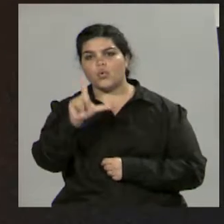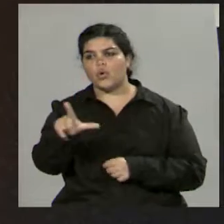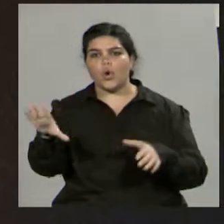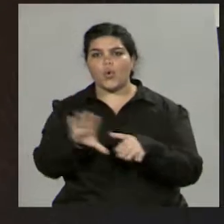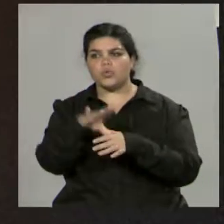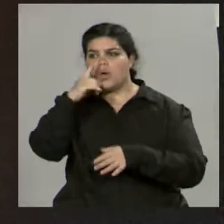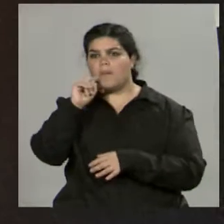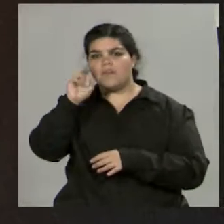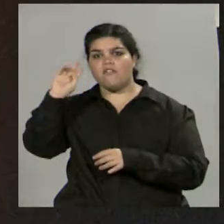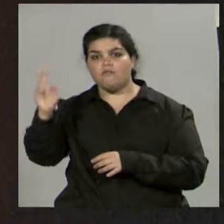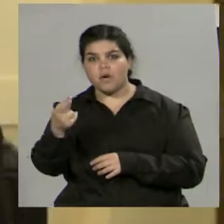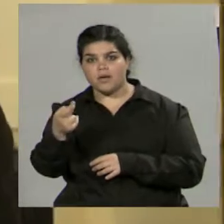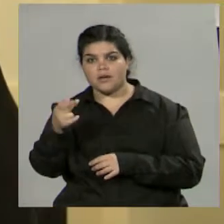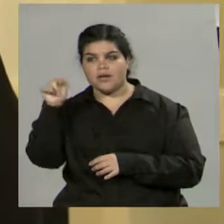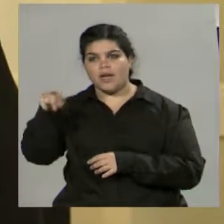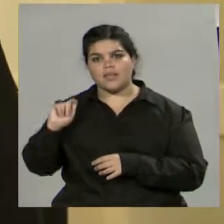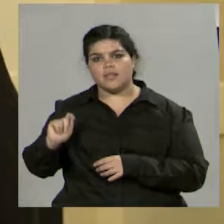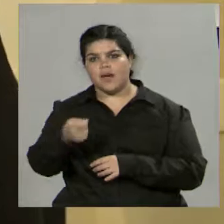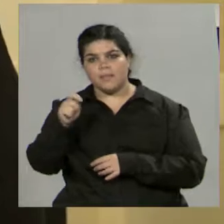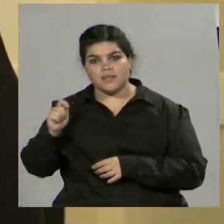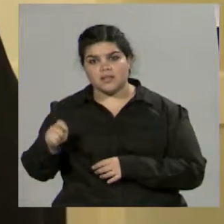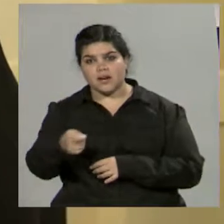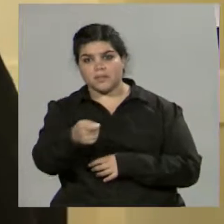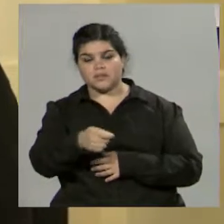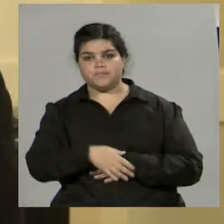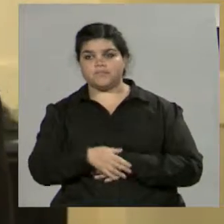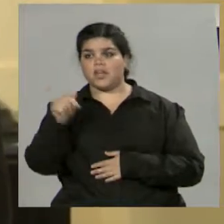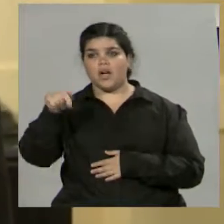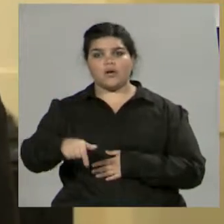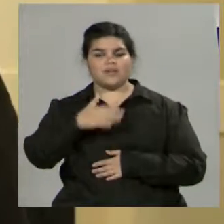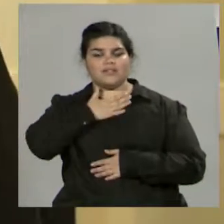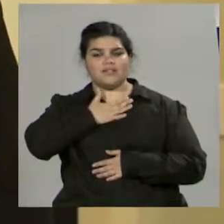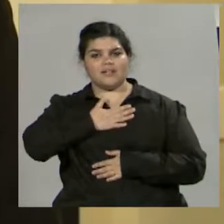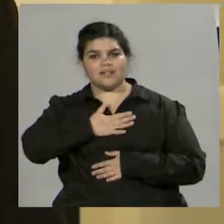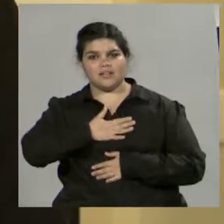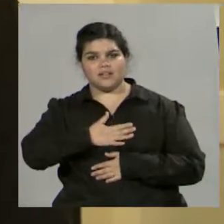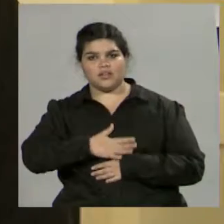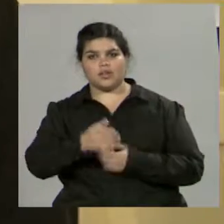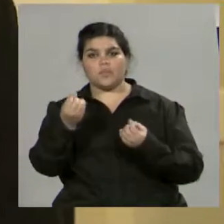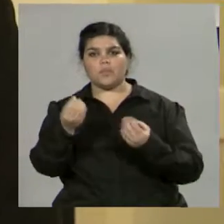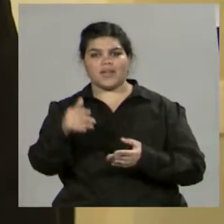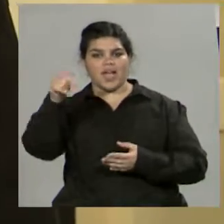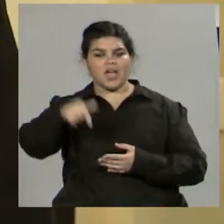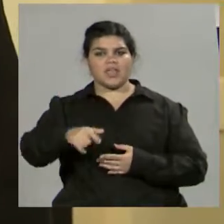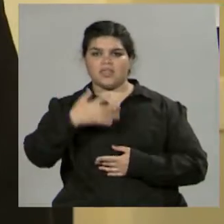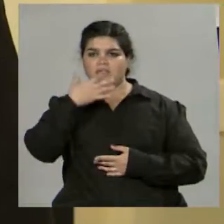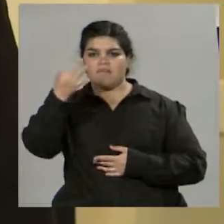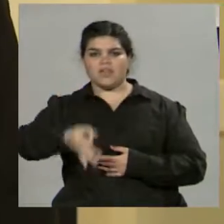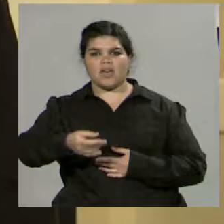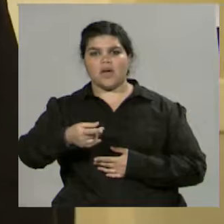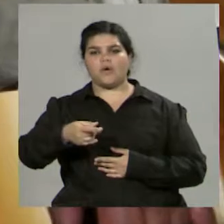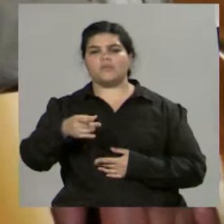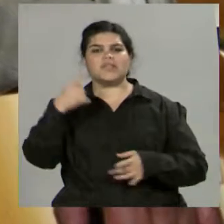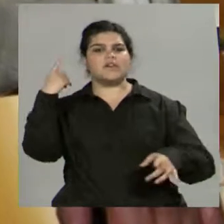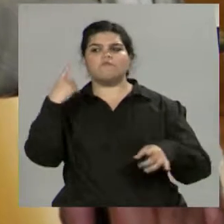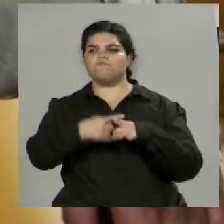sucedió, digamos, el fallecimiento de Jorge. Así que de alguna manera hoy la tranquilidad de poder celebrar la vida como hemos definido